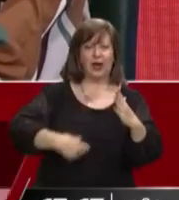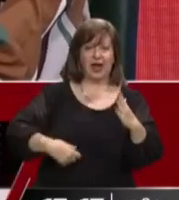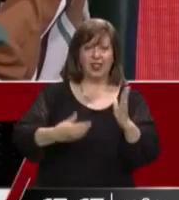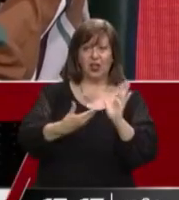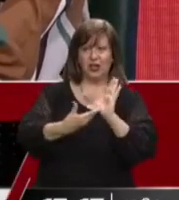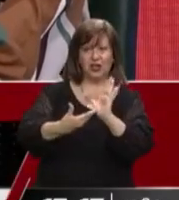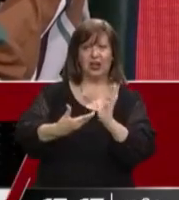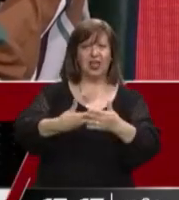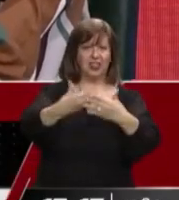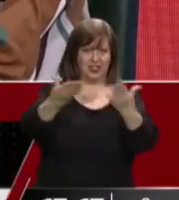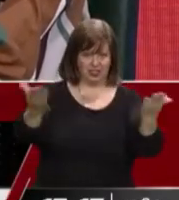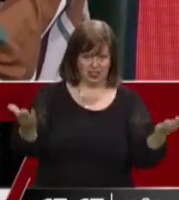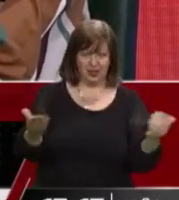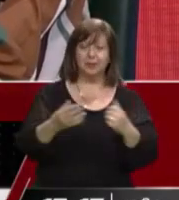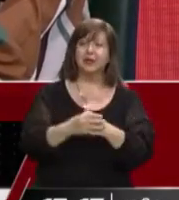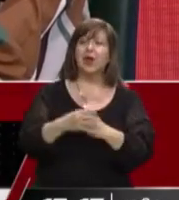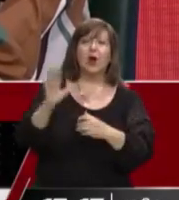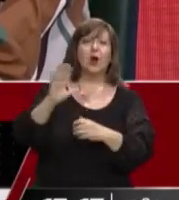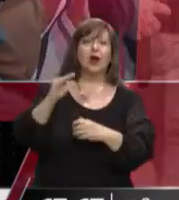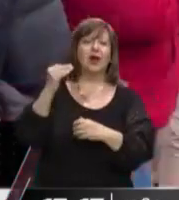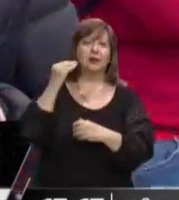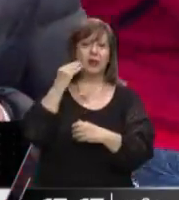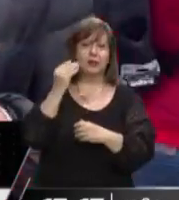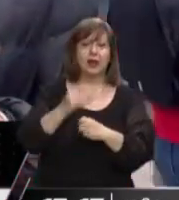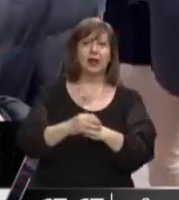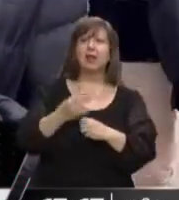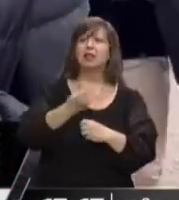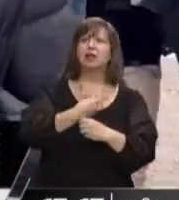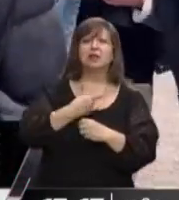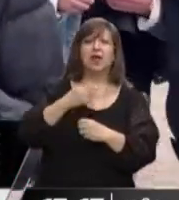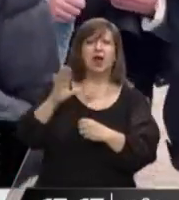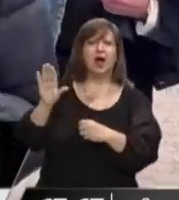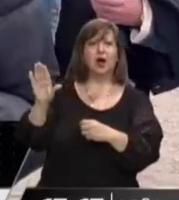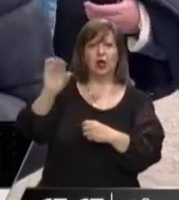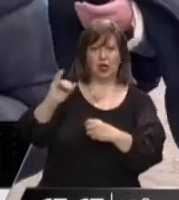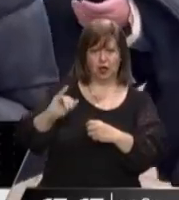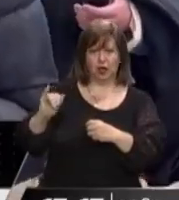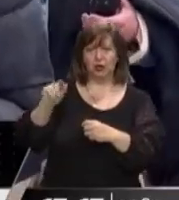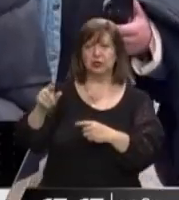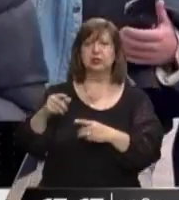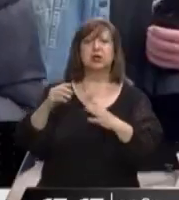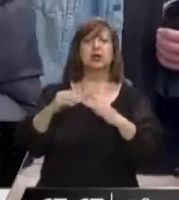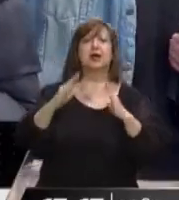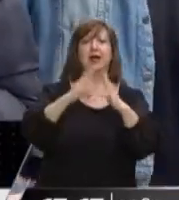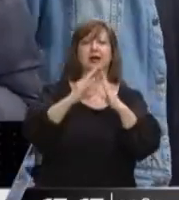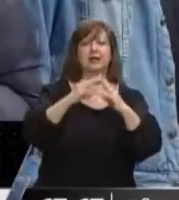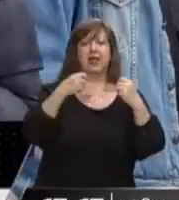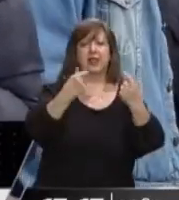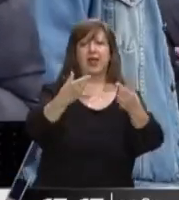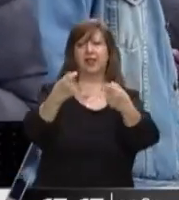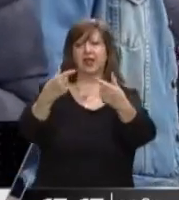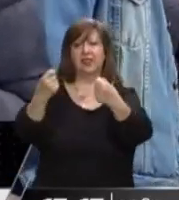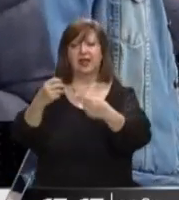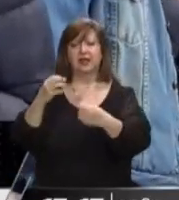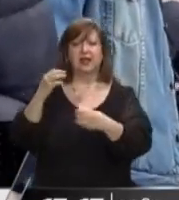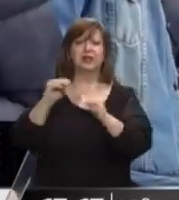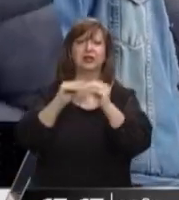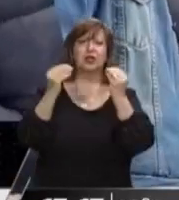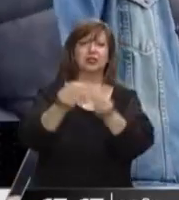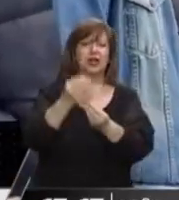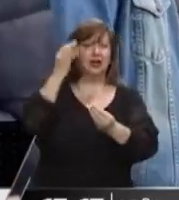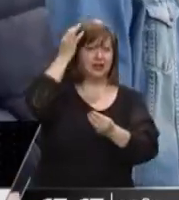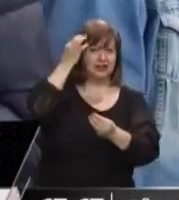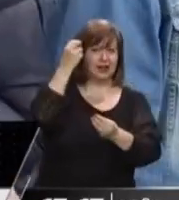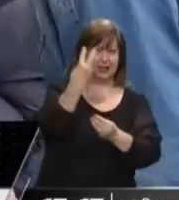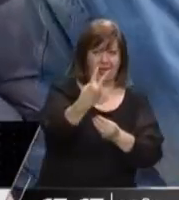¿Qué tal? Buen día, buen mediodía. ¿Cómo les va? Si estamos acá en el departamento de Godoy Cruz porque están entregando 32 viviendas de gente que ha vivido sin